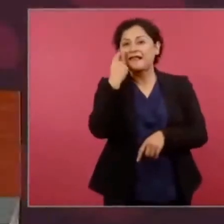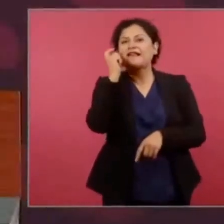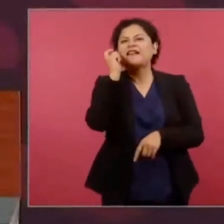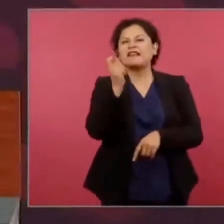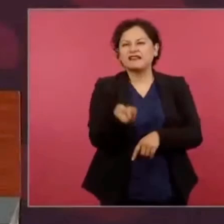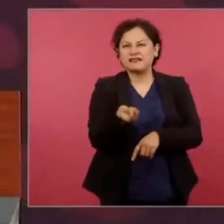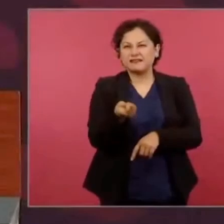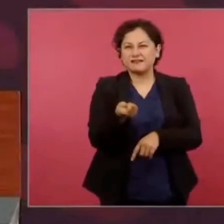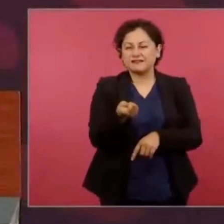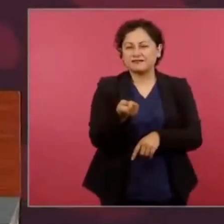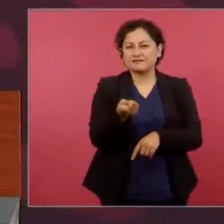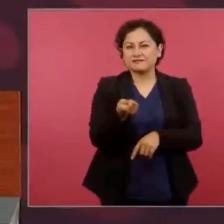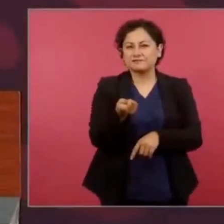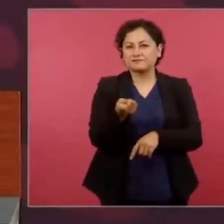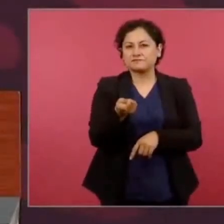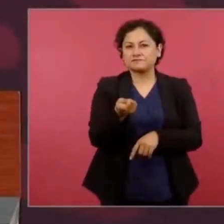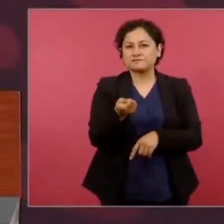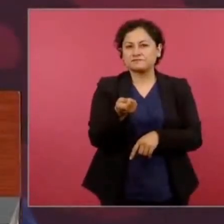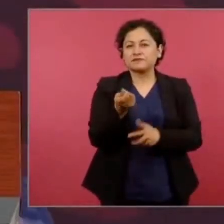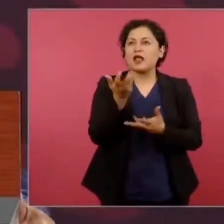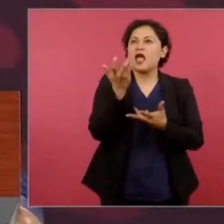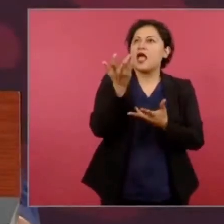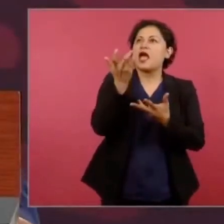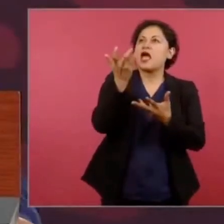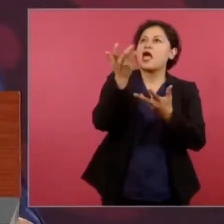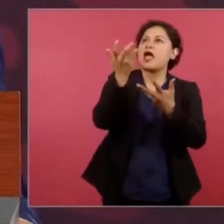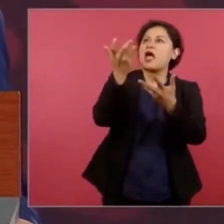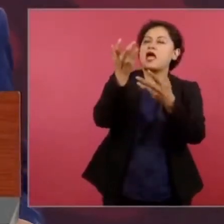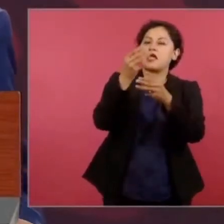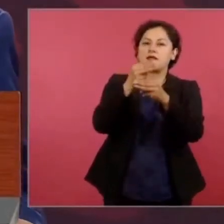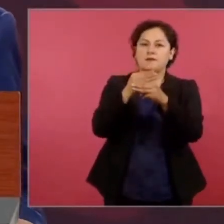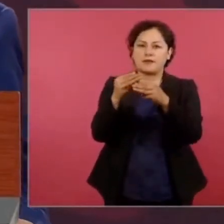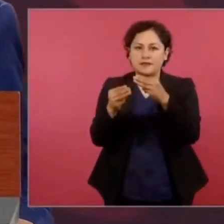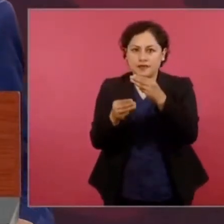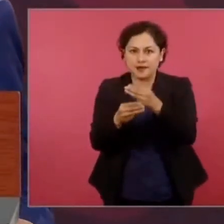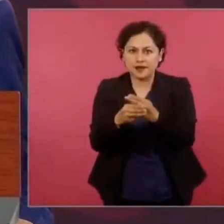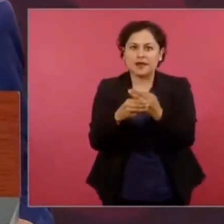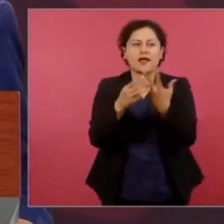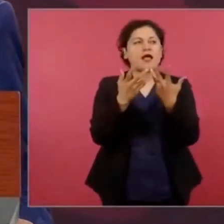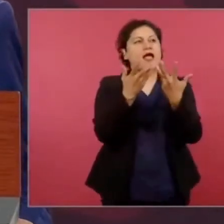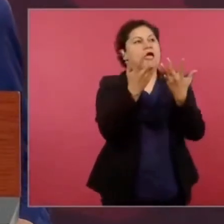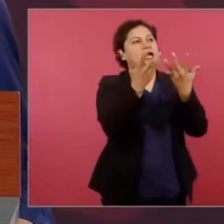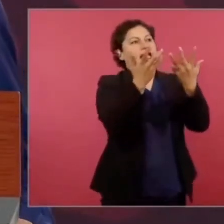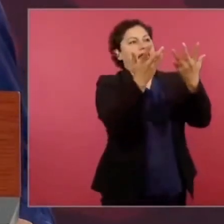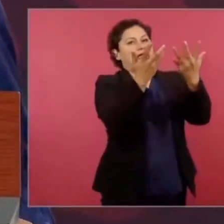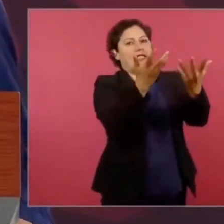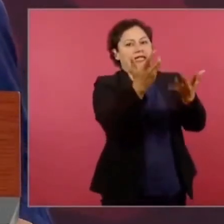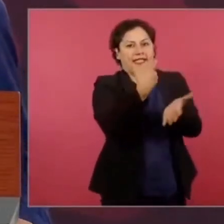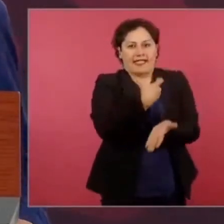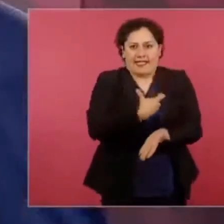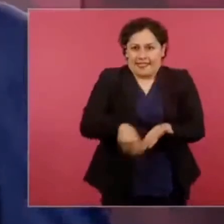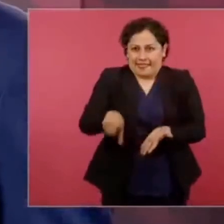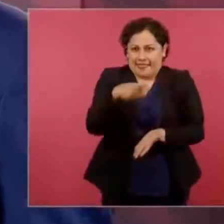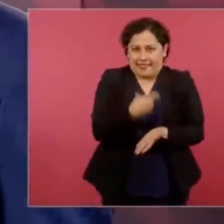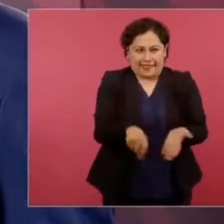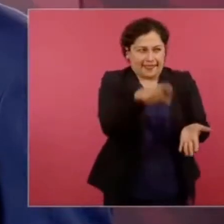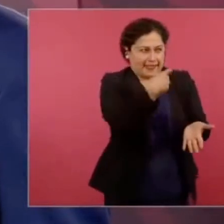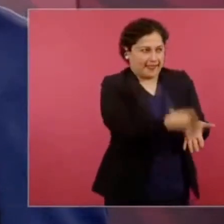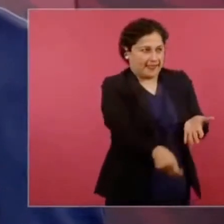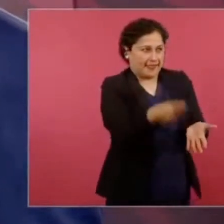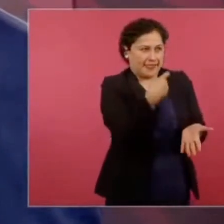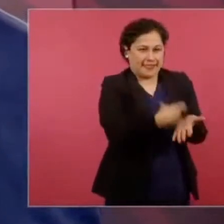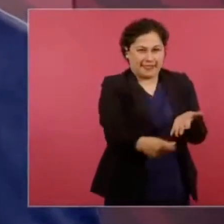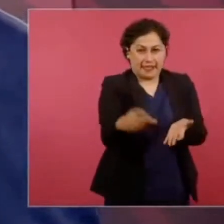donde no sea lo material lo más importante, el consumismo,